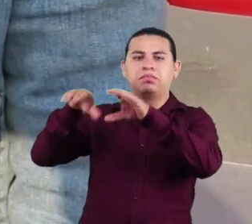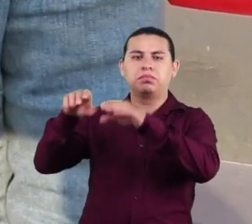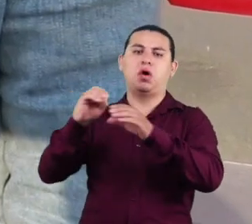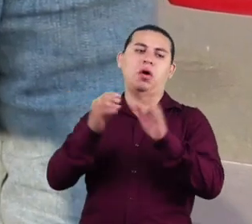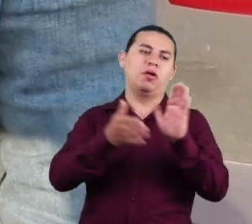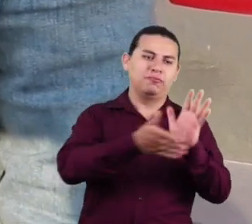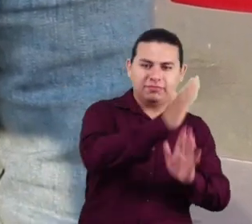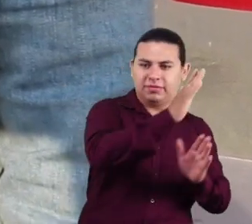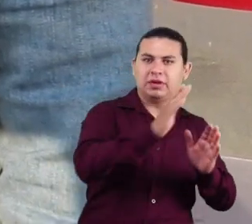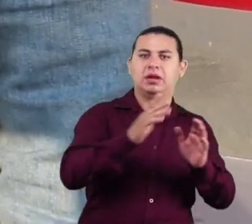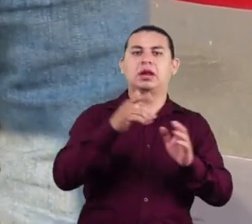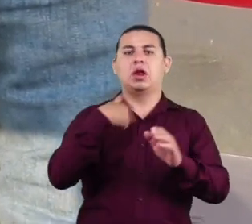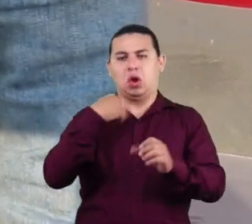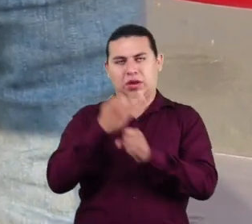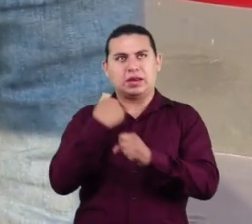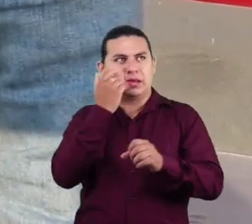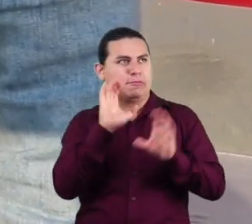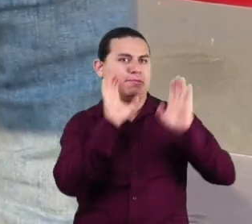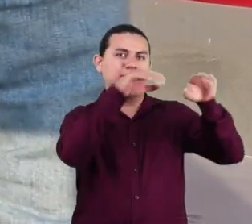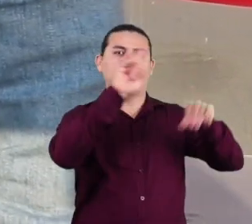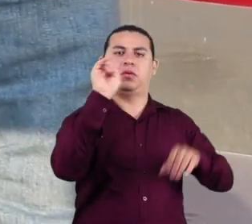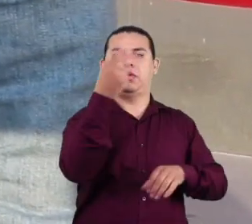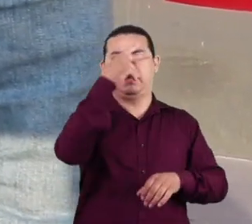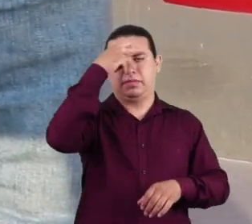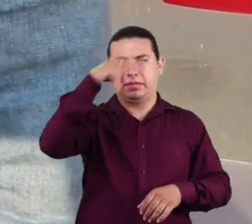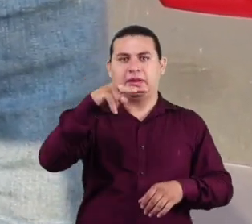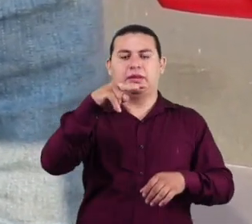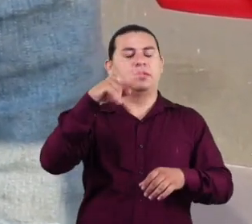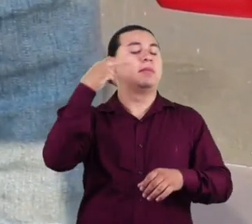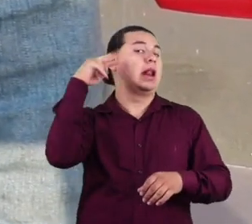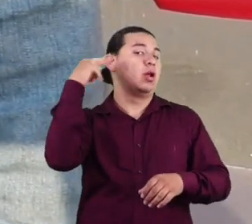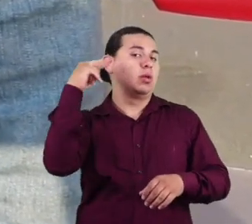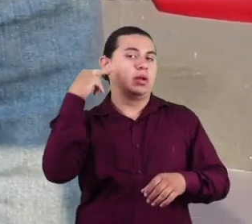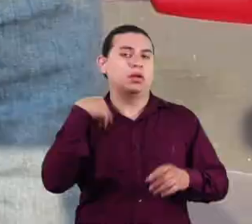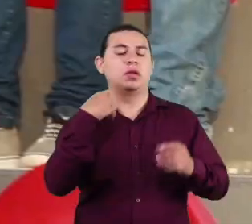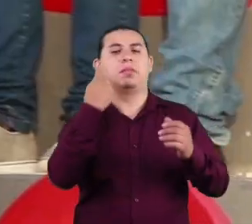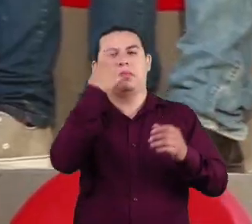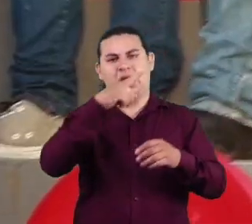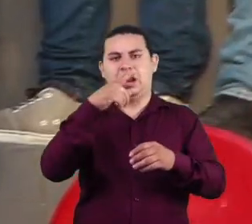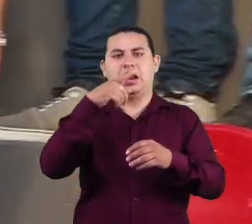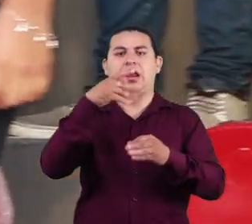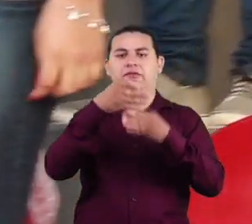ingresar a la Universidad Veracruzana. Ya tuve mis resultados y fue aceptada en la Facultad de